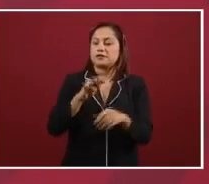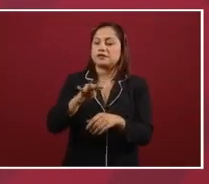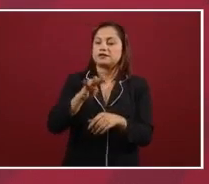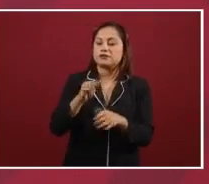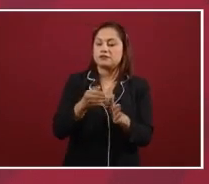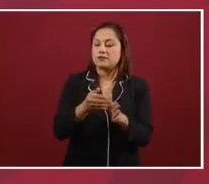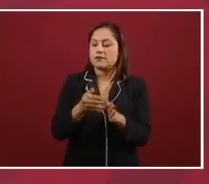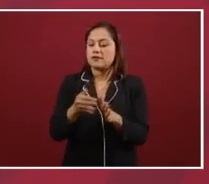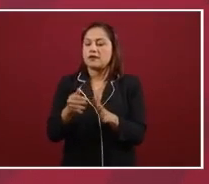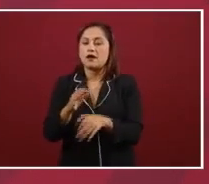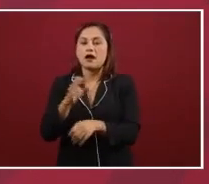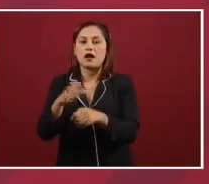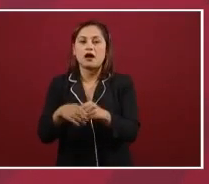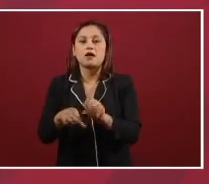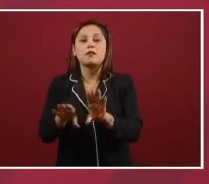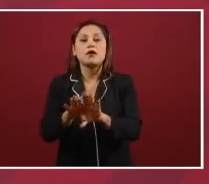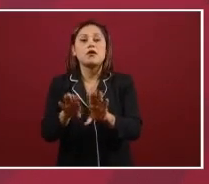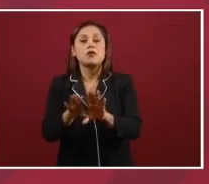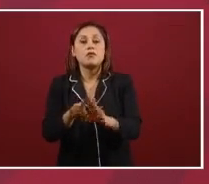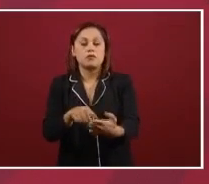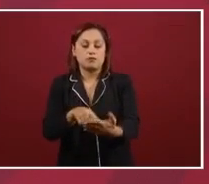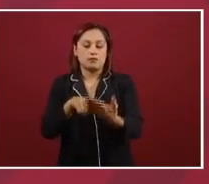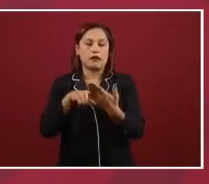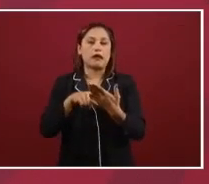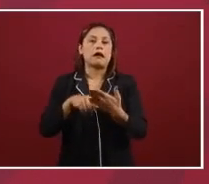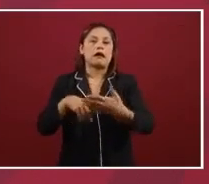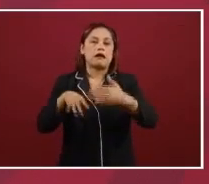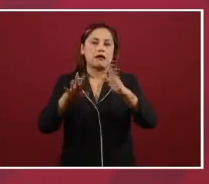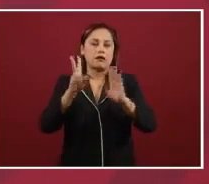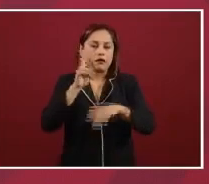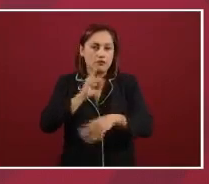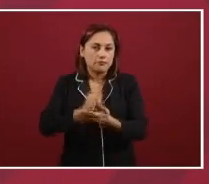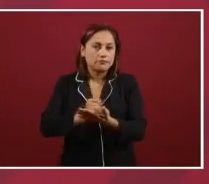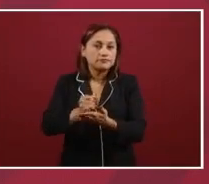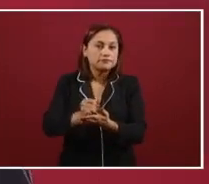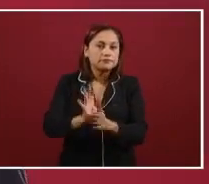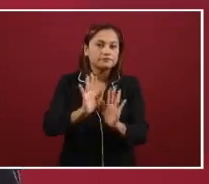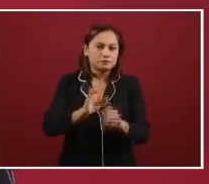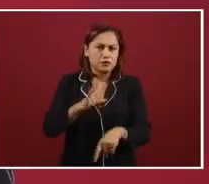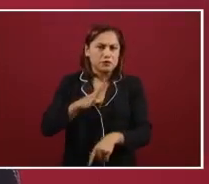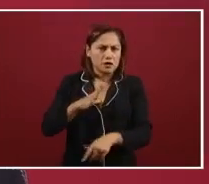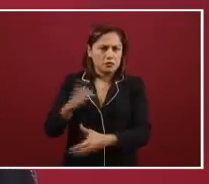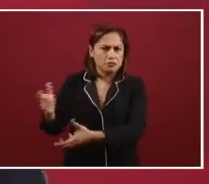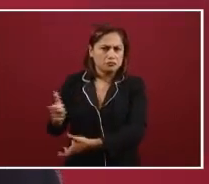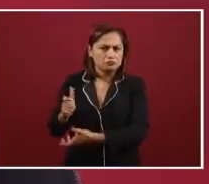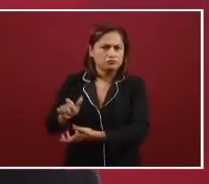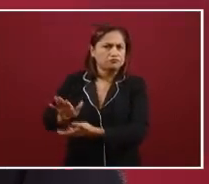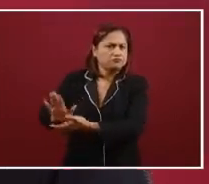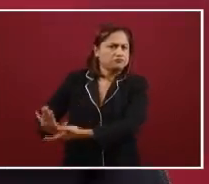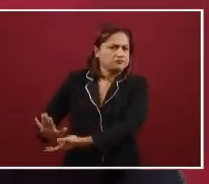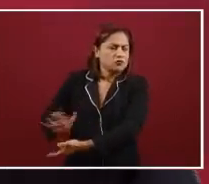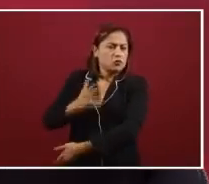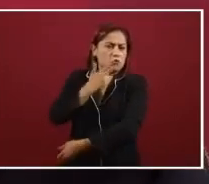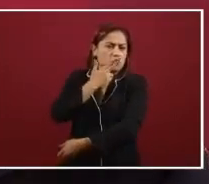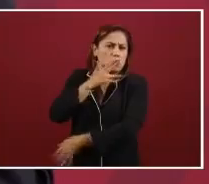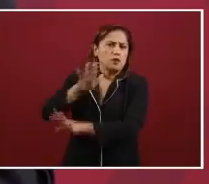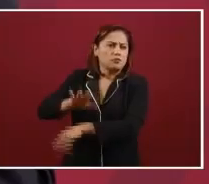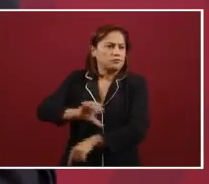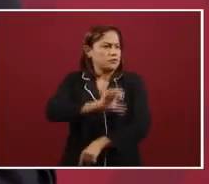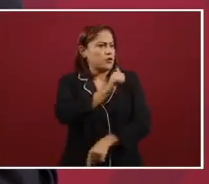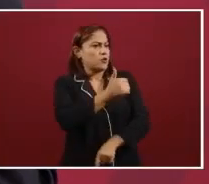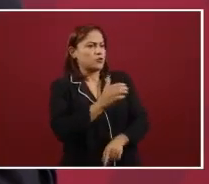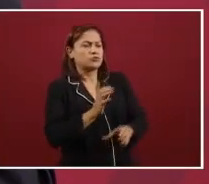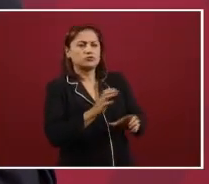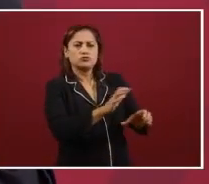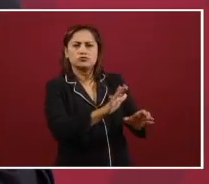vamos a esperarnos. De todas maneras, tenemos ese fondo y otros fondos. Hay ahorros,